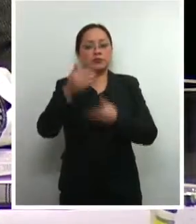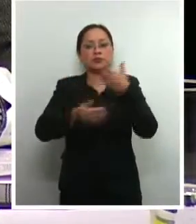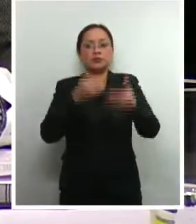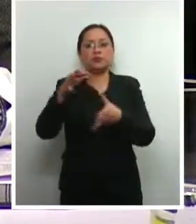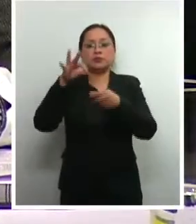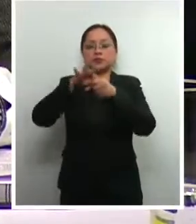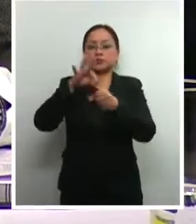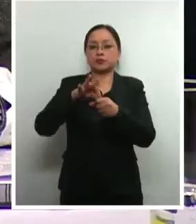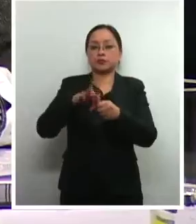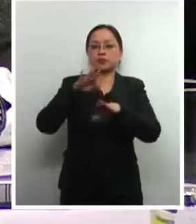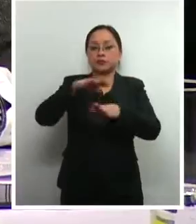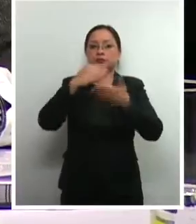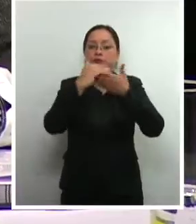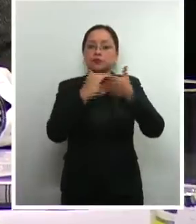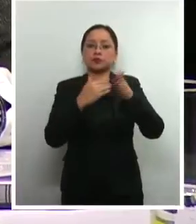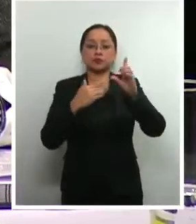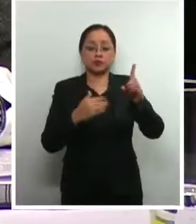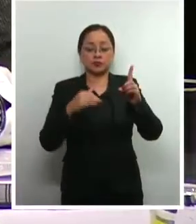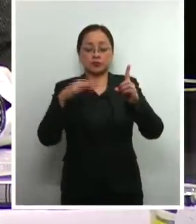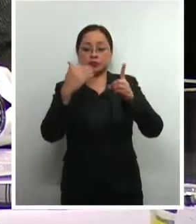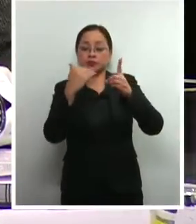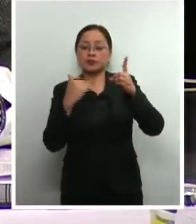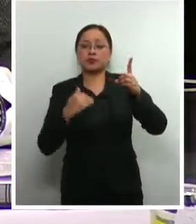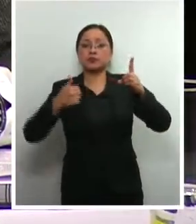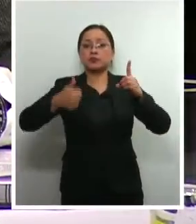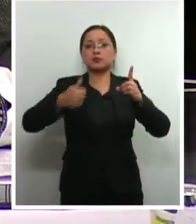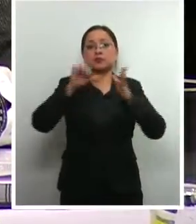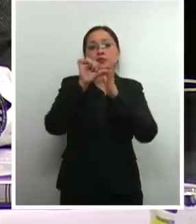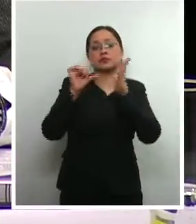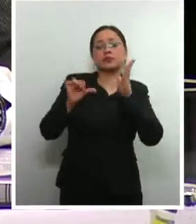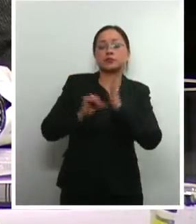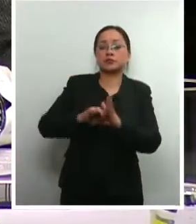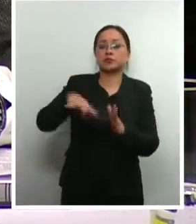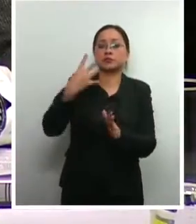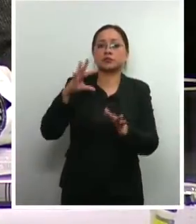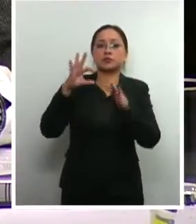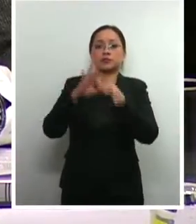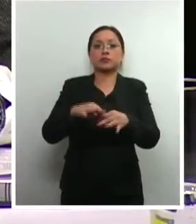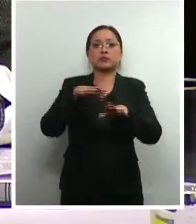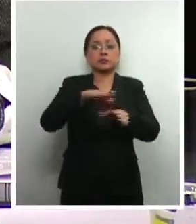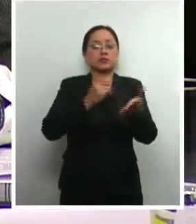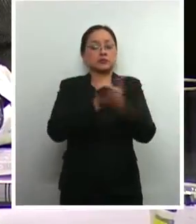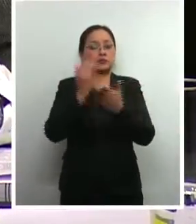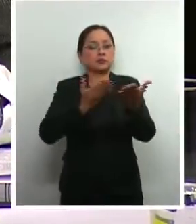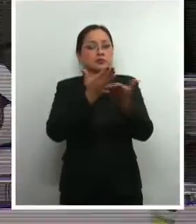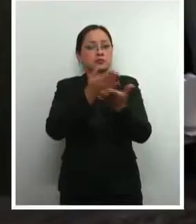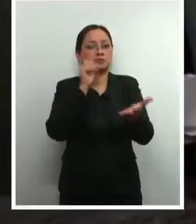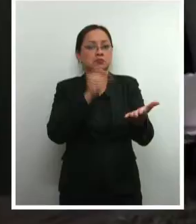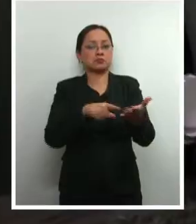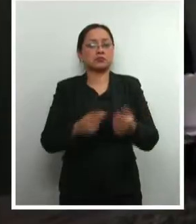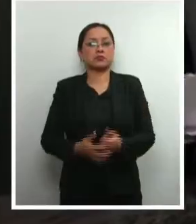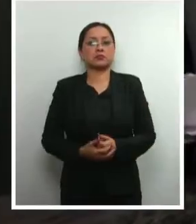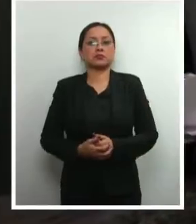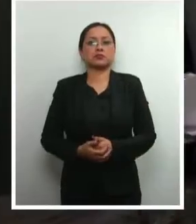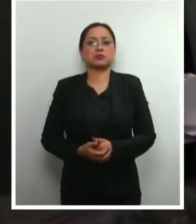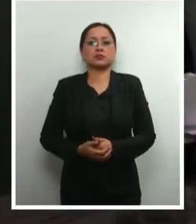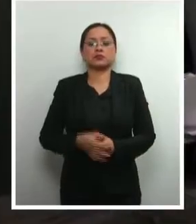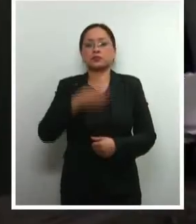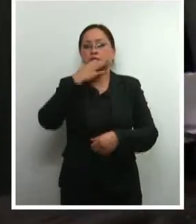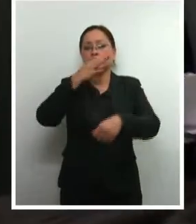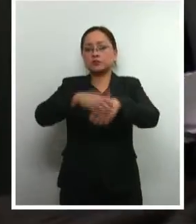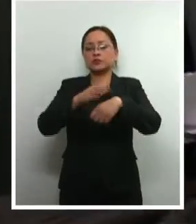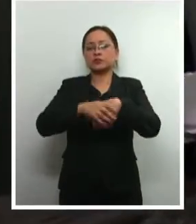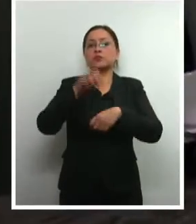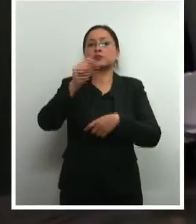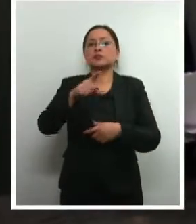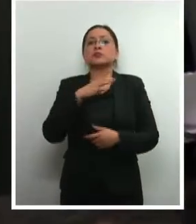a la votación del apartado D, numeral 6 del artículo 14, en términos del dictamen. Háganse los avisos